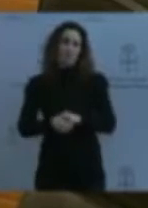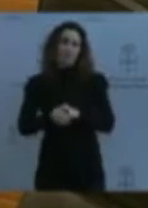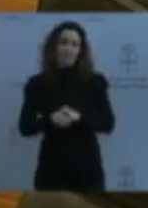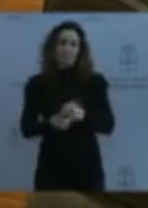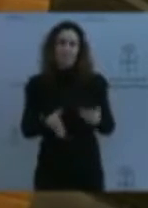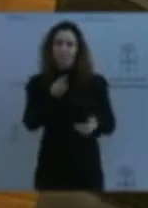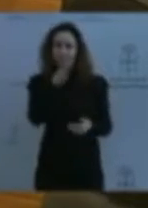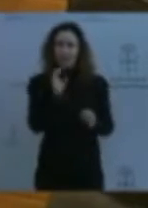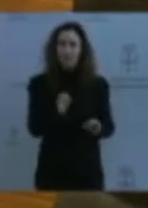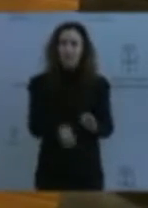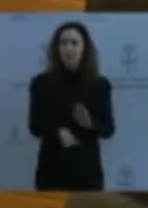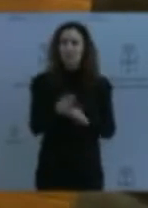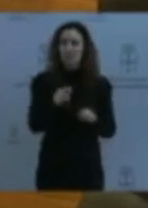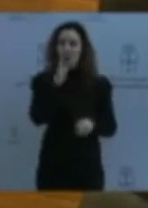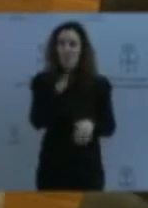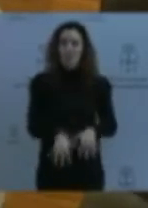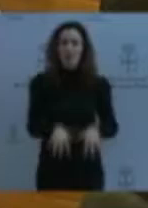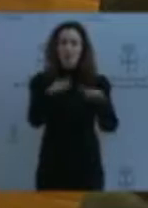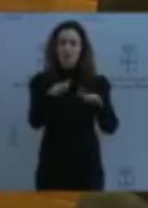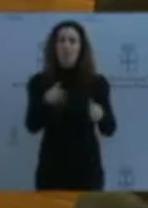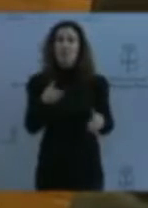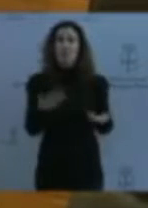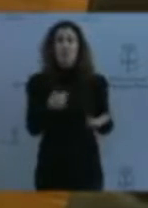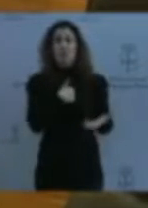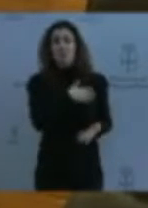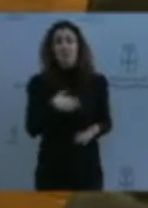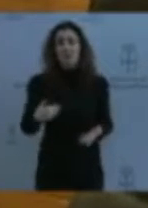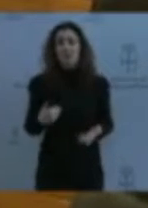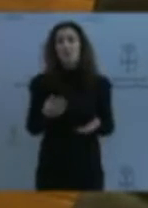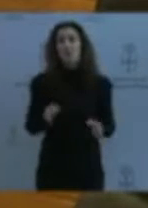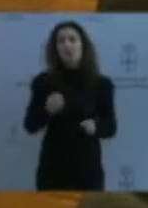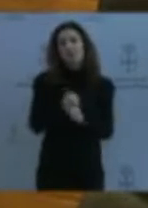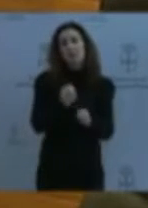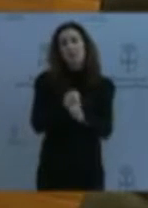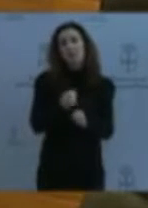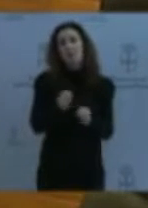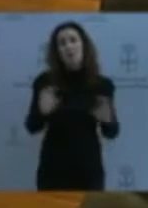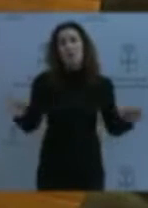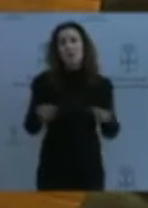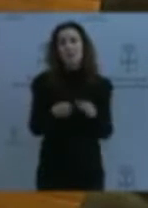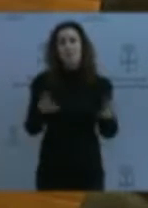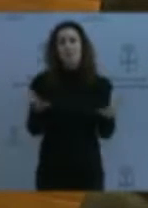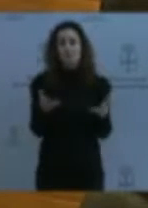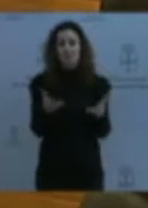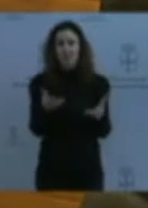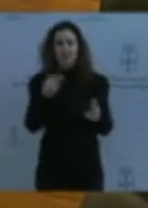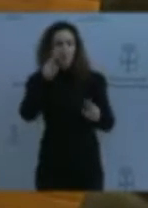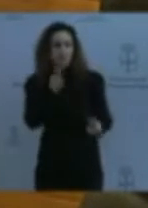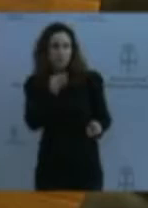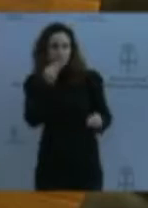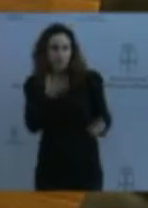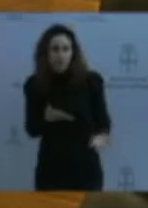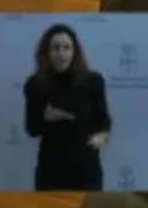también queremos dar el reconocimiento al trabajo de los equipos de emergencia y a todas las personas que contribuyeron con su esfuerzo a paliar en lo posible